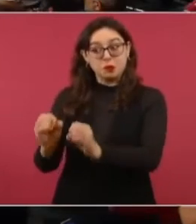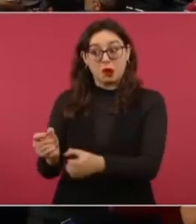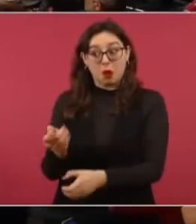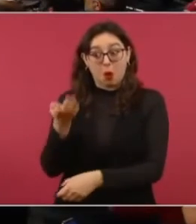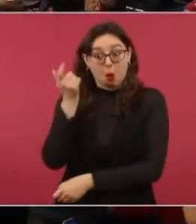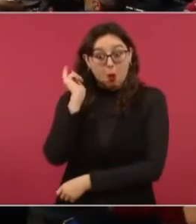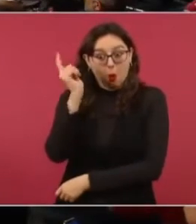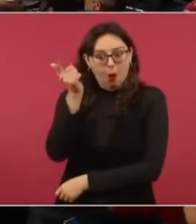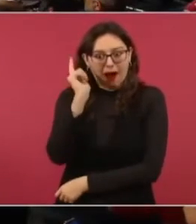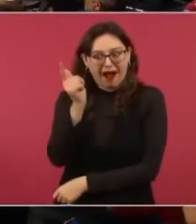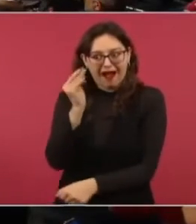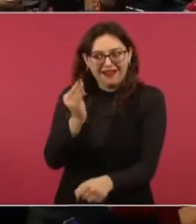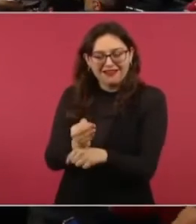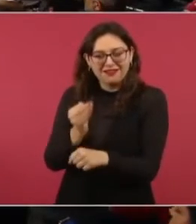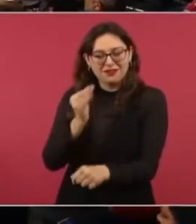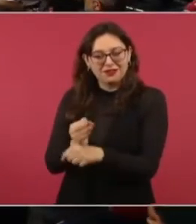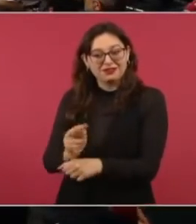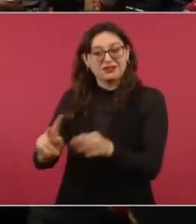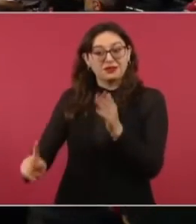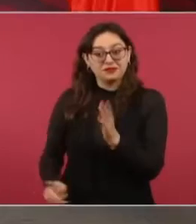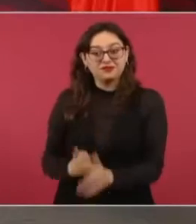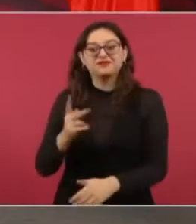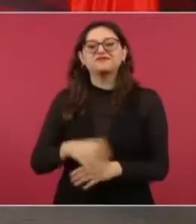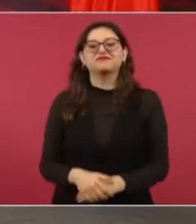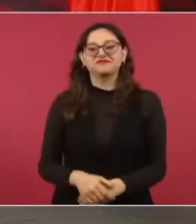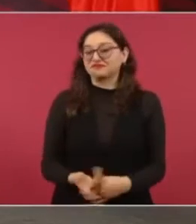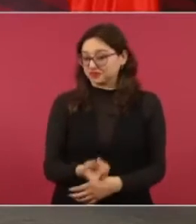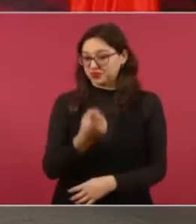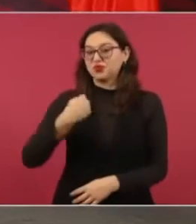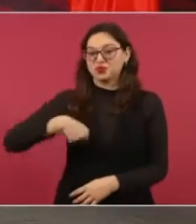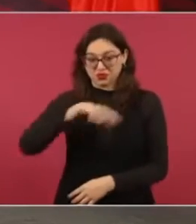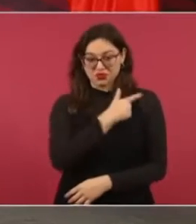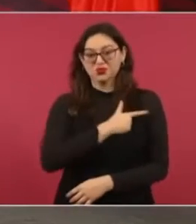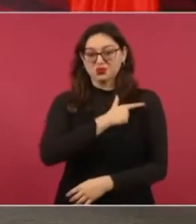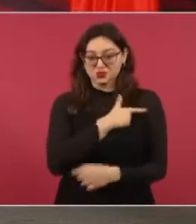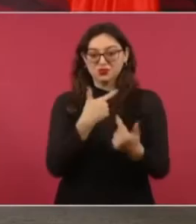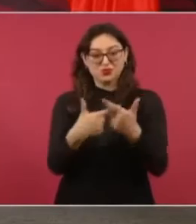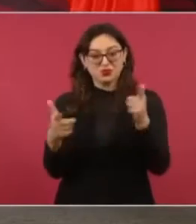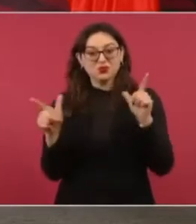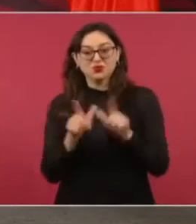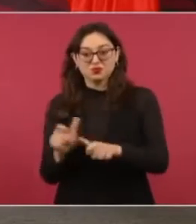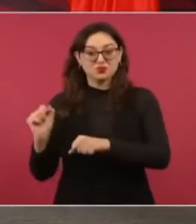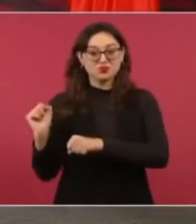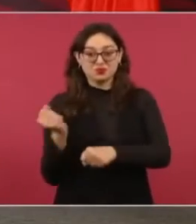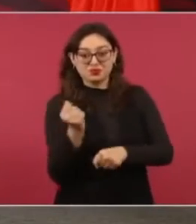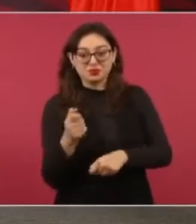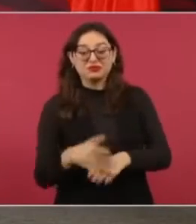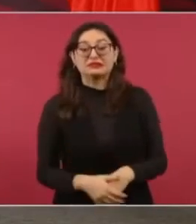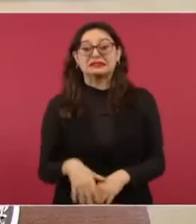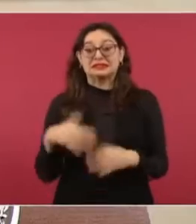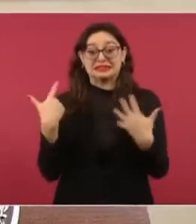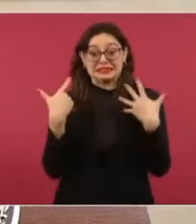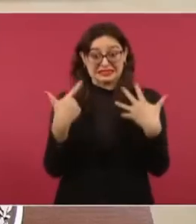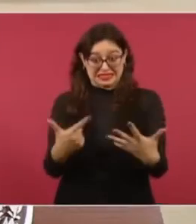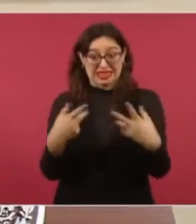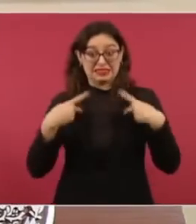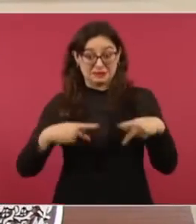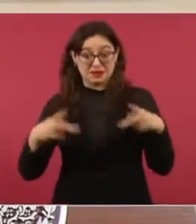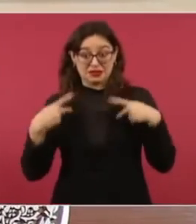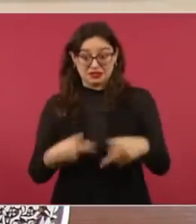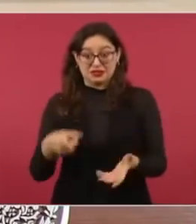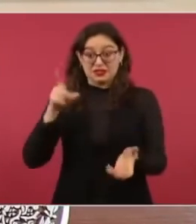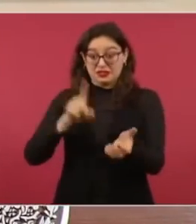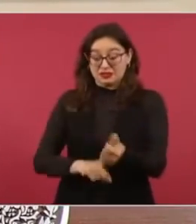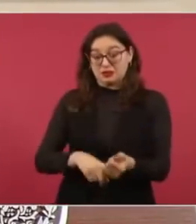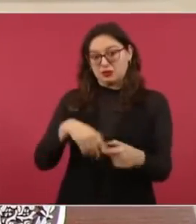tenemos una gran simpatía por los algodoneros de Guasave y por eso quiero destacar lo que están haciendo sus 7 refuerzos, sobre todo